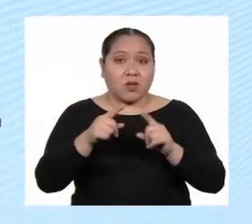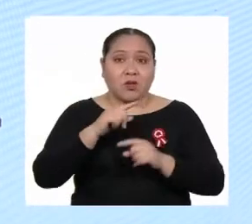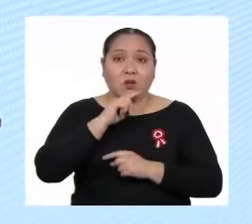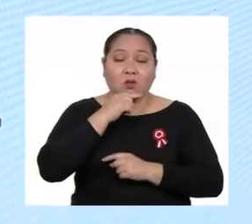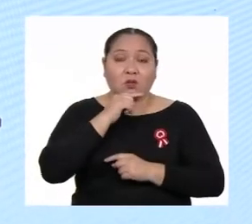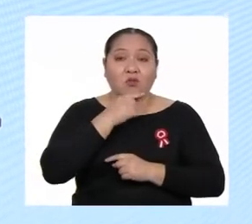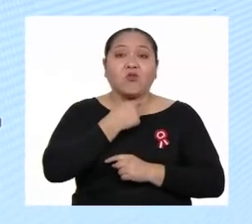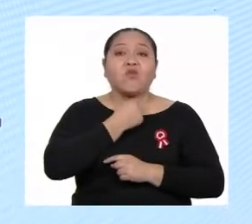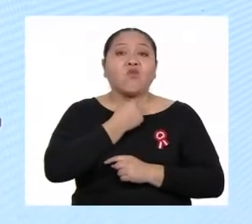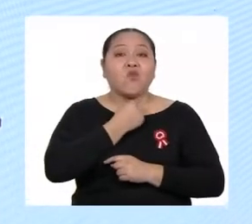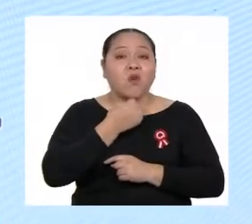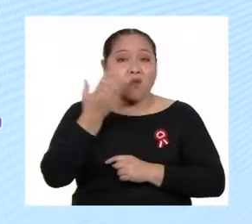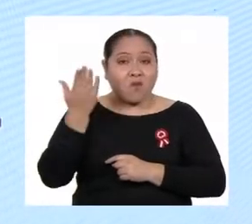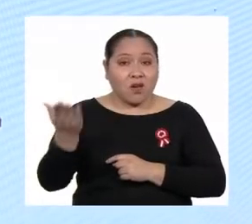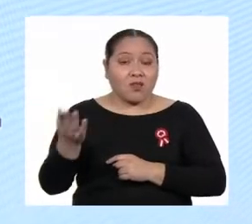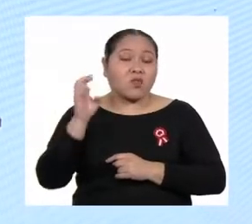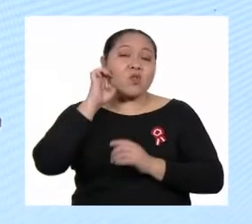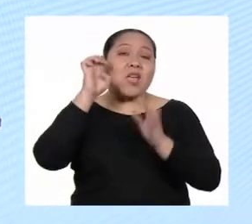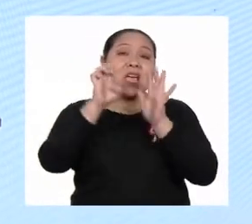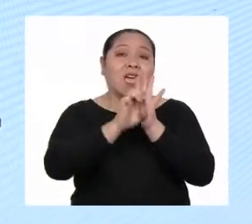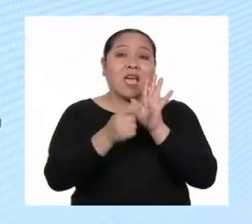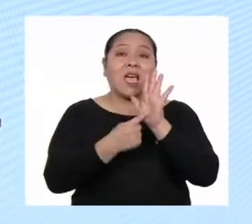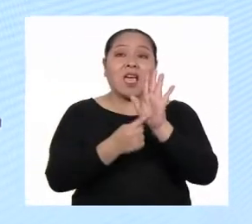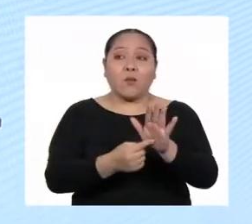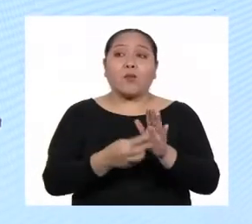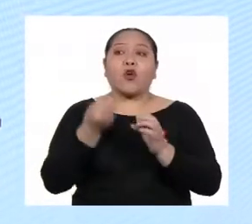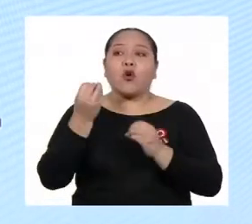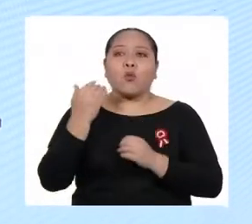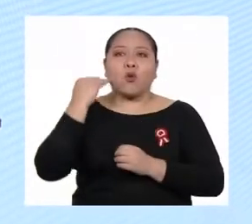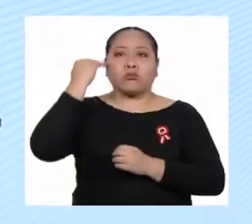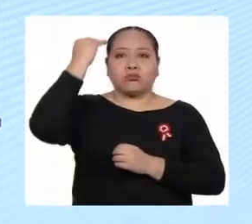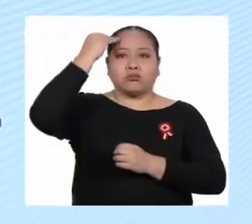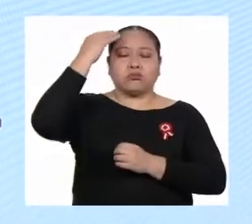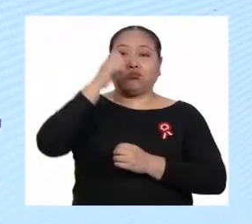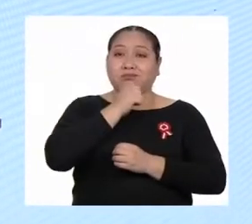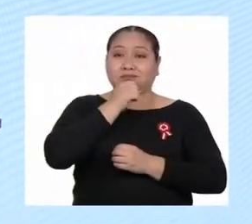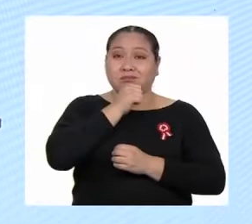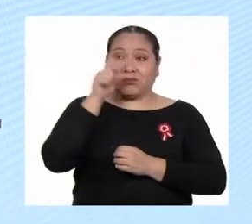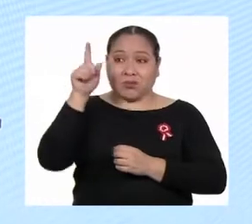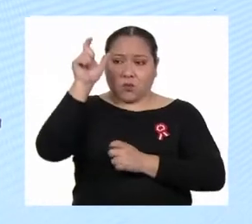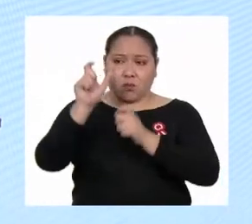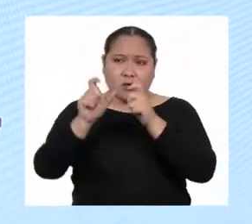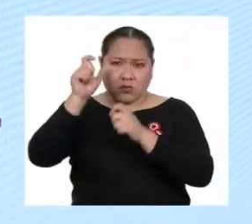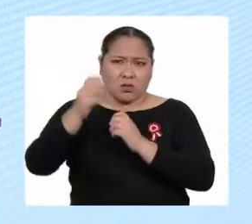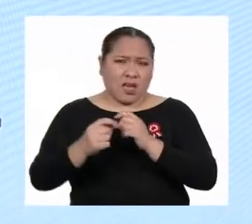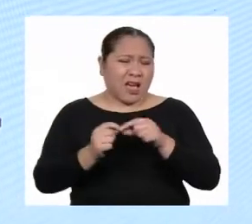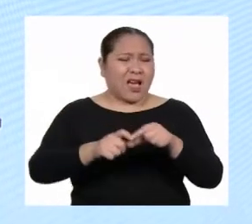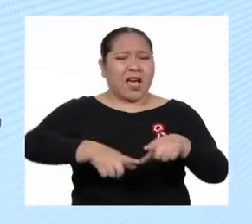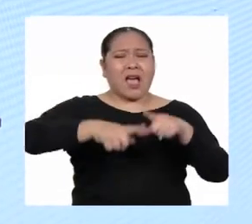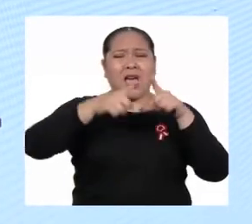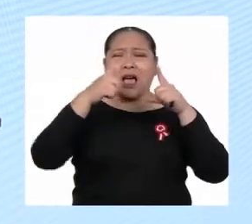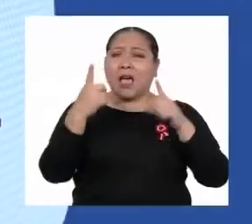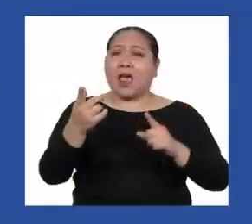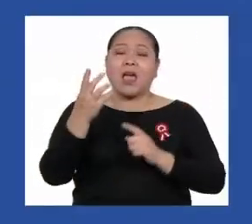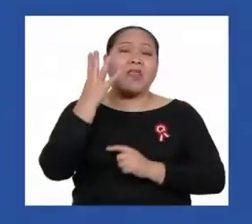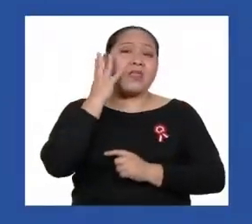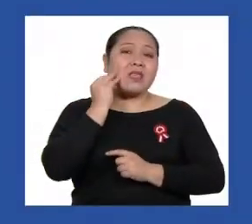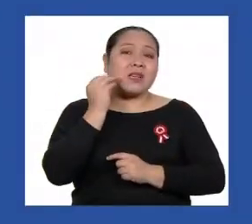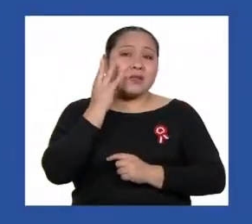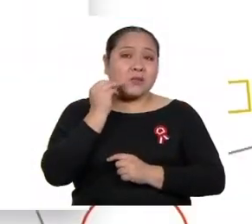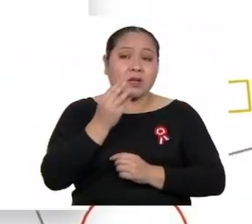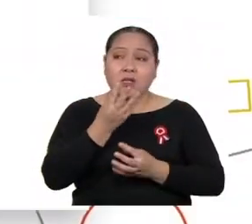es un ejemplo de cómo los adultos mayores son personas con gran experiencia y mucho por